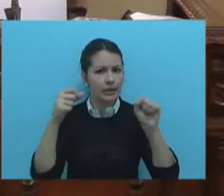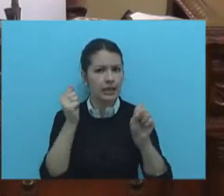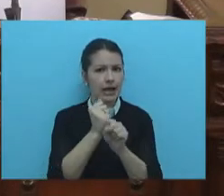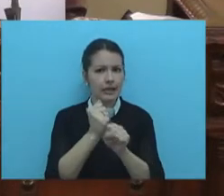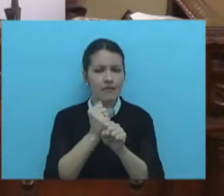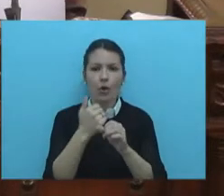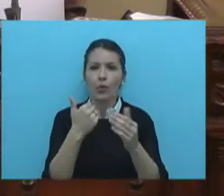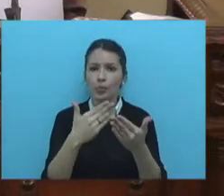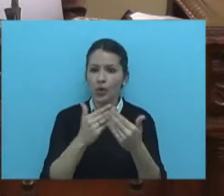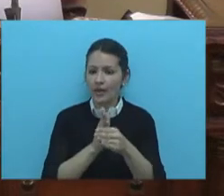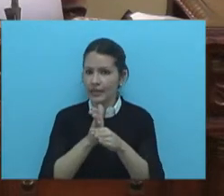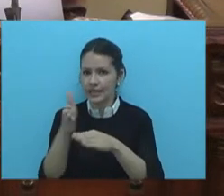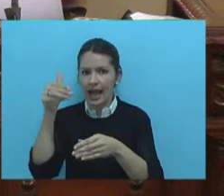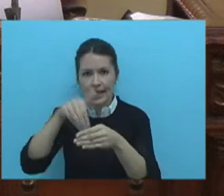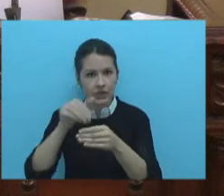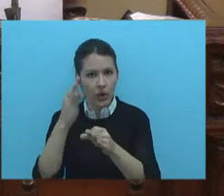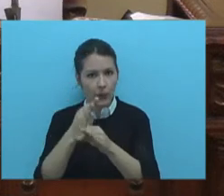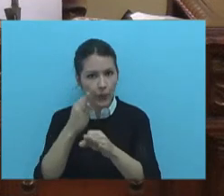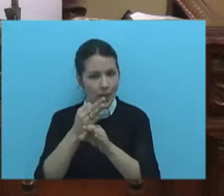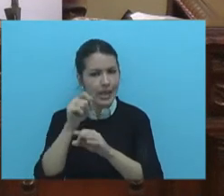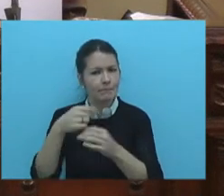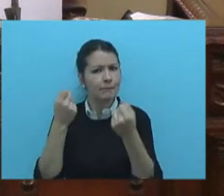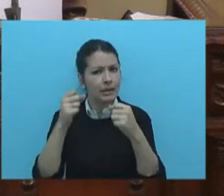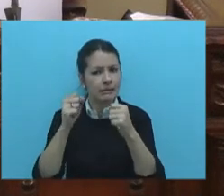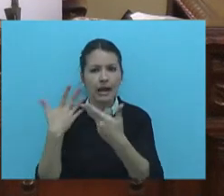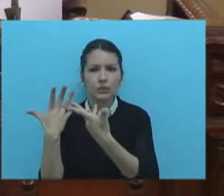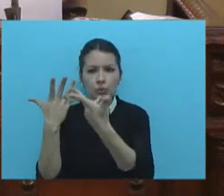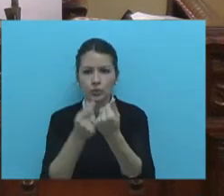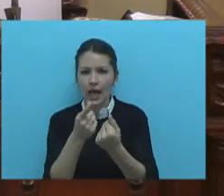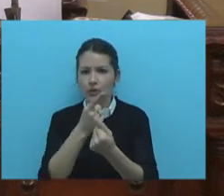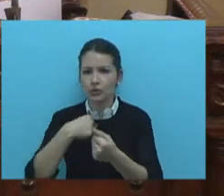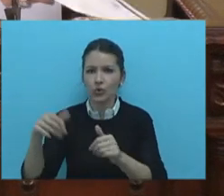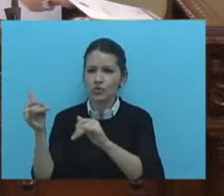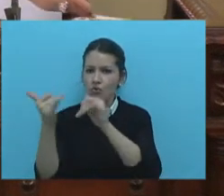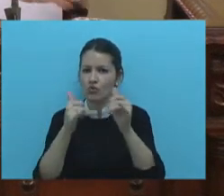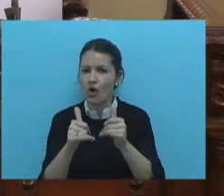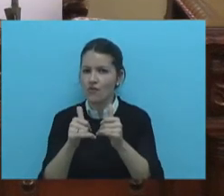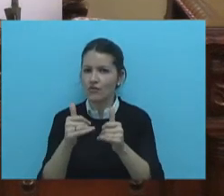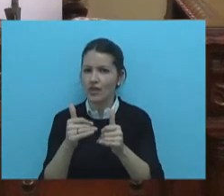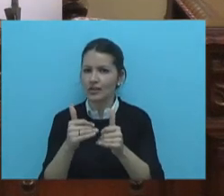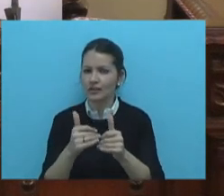Diputado Taylor tiene la palabra. Además, cabe recalcar